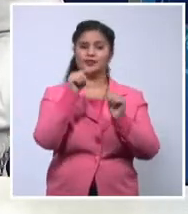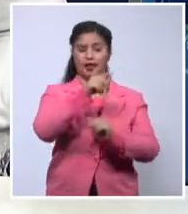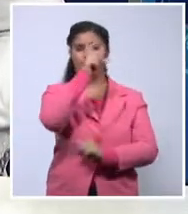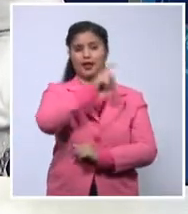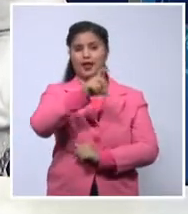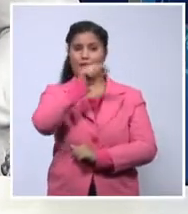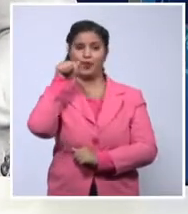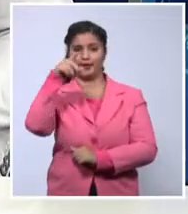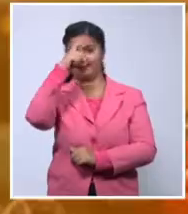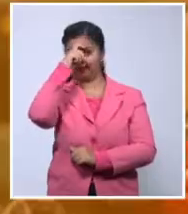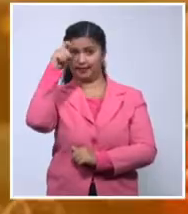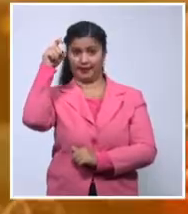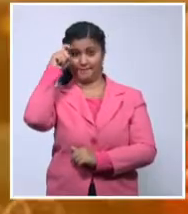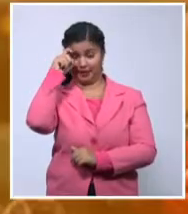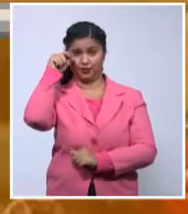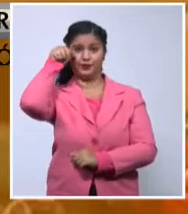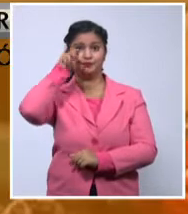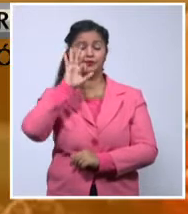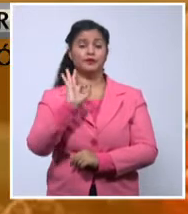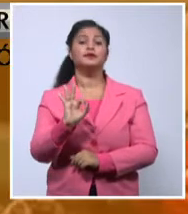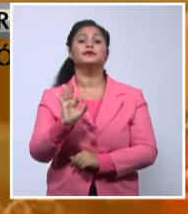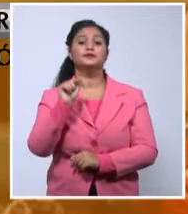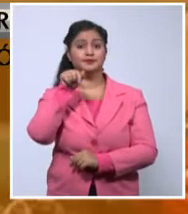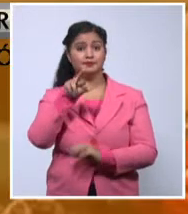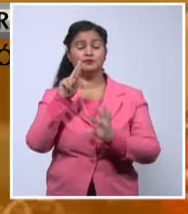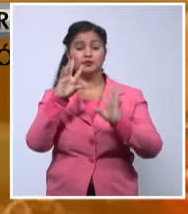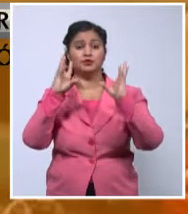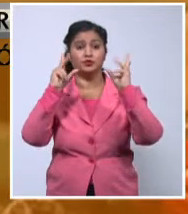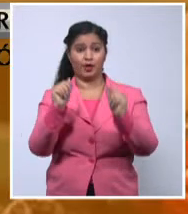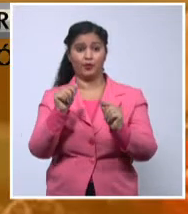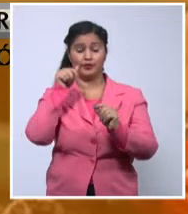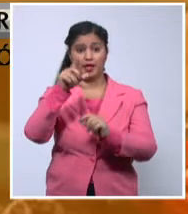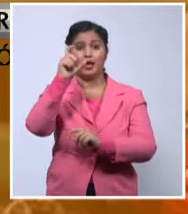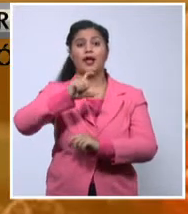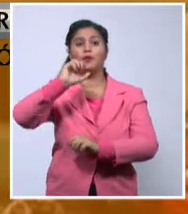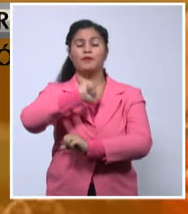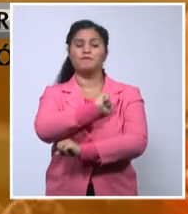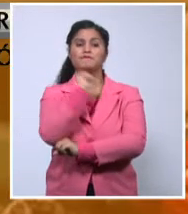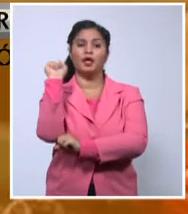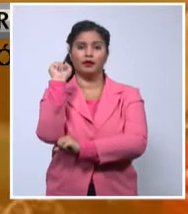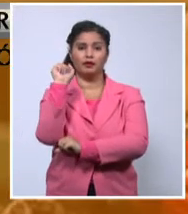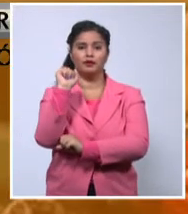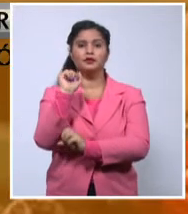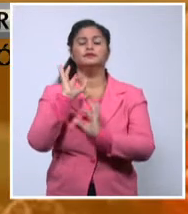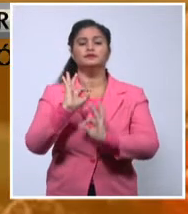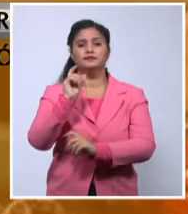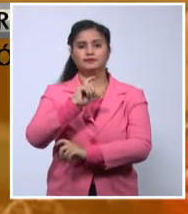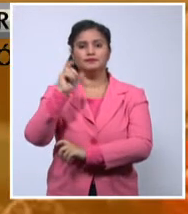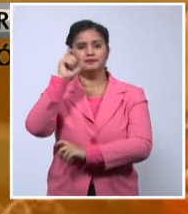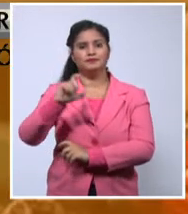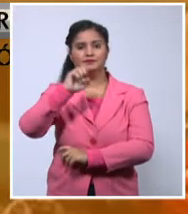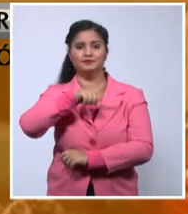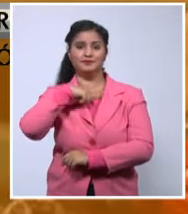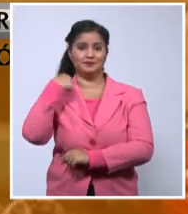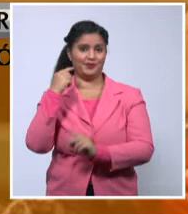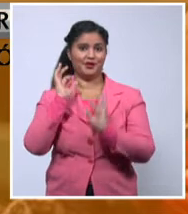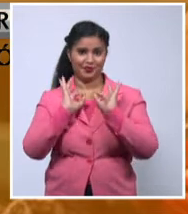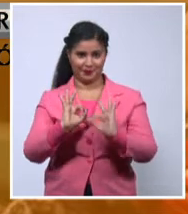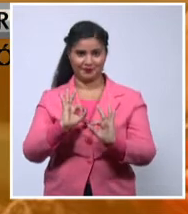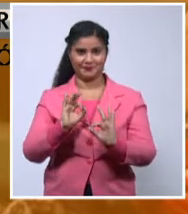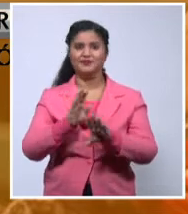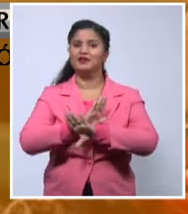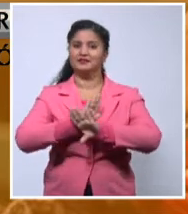Gallos doblegaron a los agromantinos con excelente labor monticular del abridor José Santos y el relevista Pedro Álvarez, quienes se combinaron para